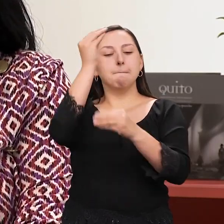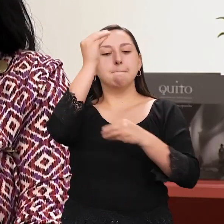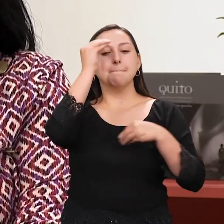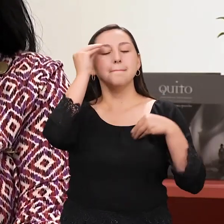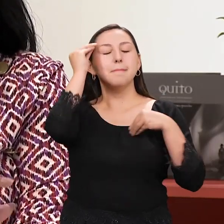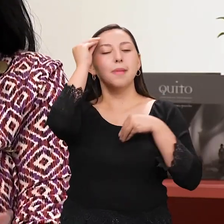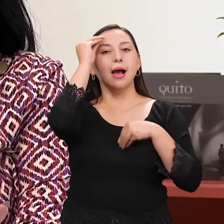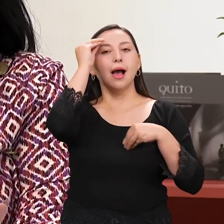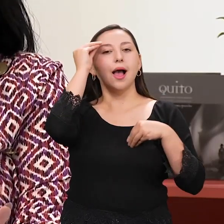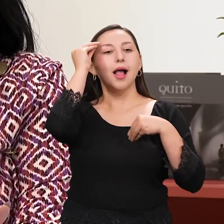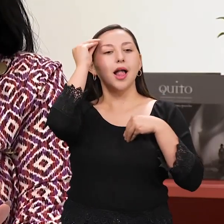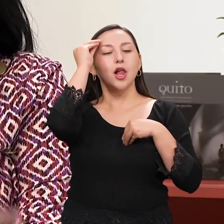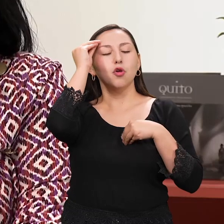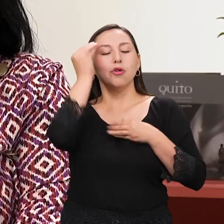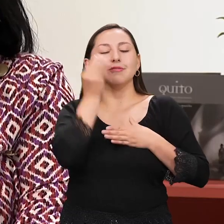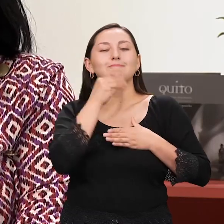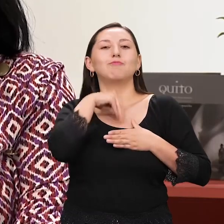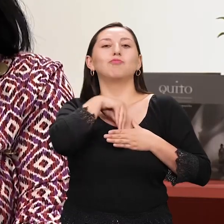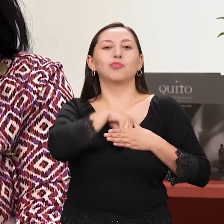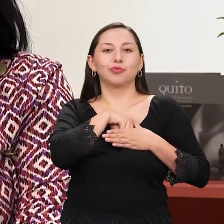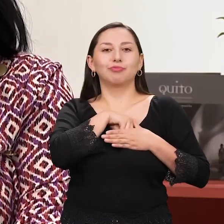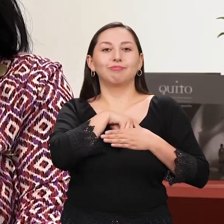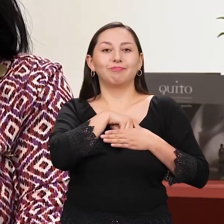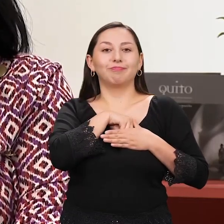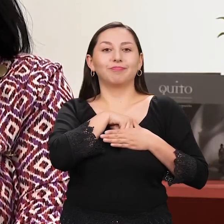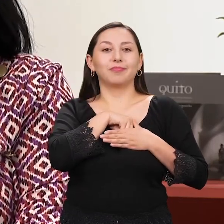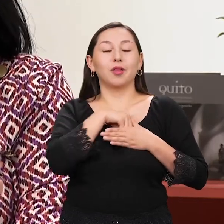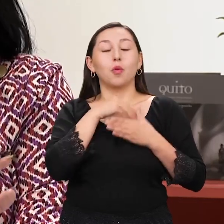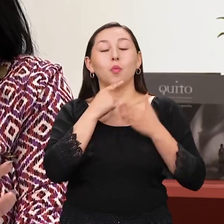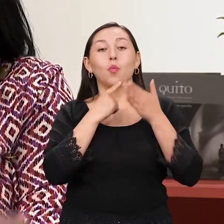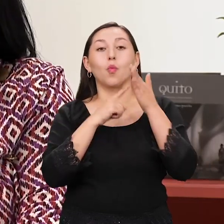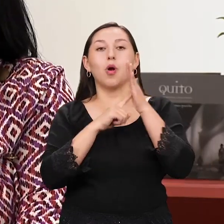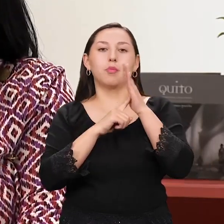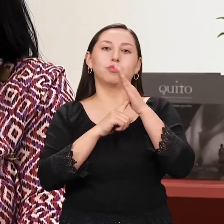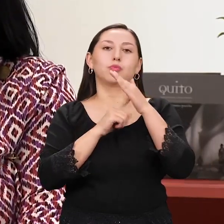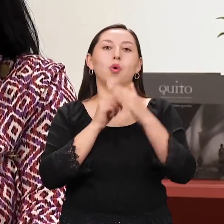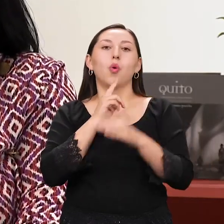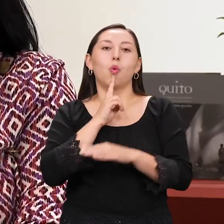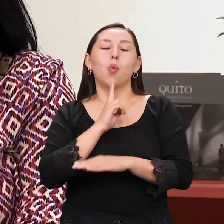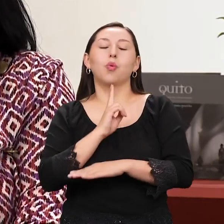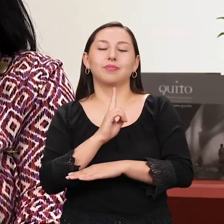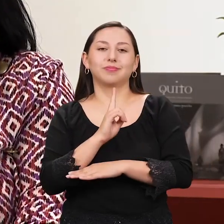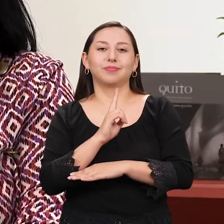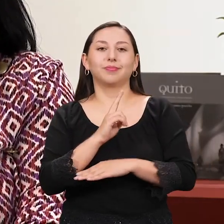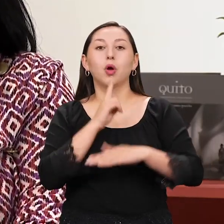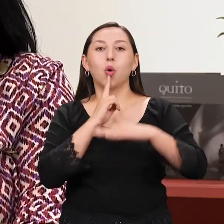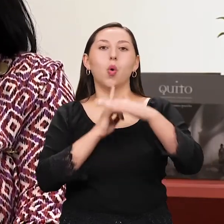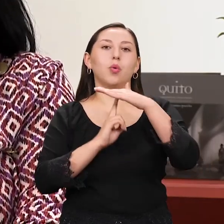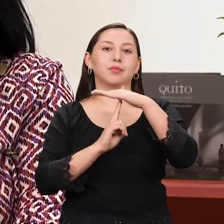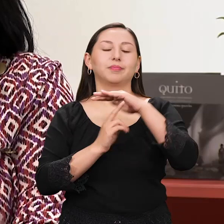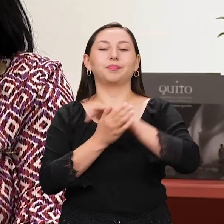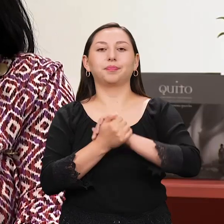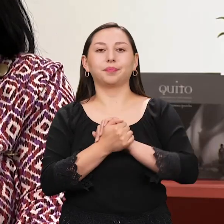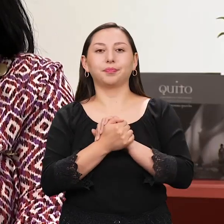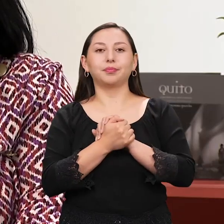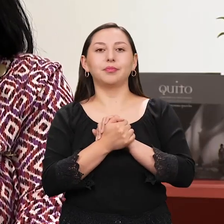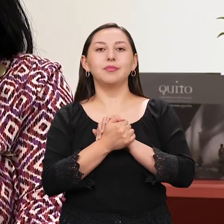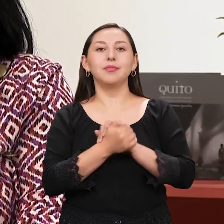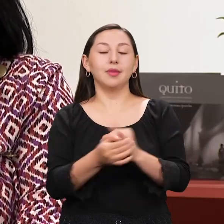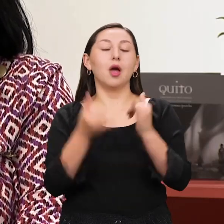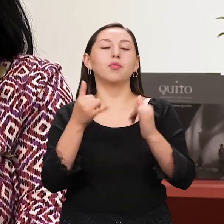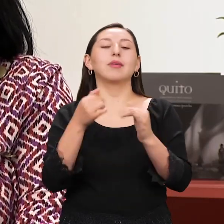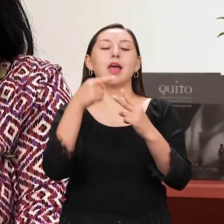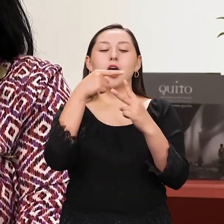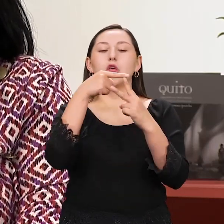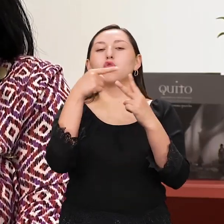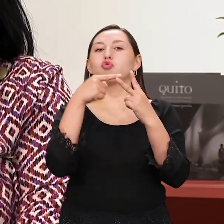valores que hasta el día de hoy las pongo en práctica, entre esas la honestidad. En la universidad, concretamente tuve 2 maestras